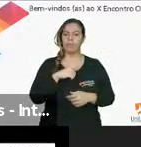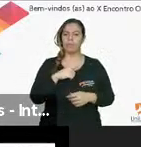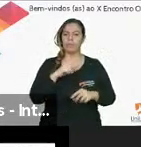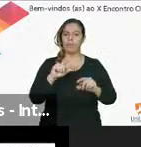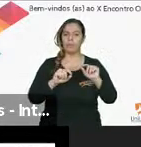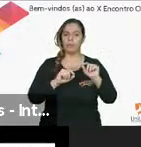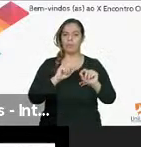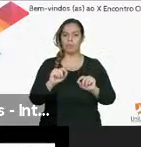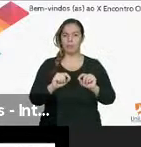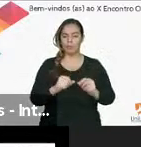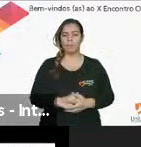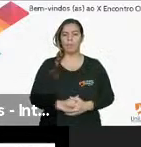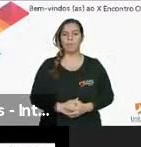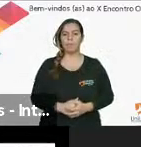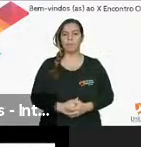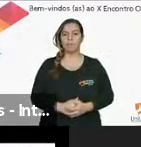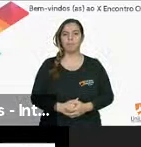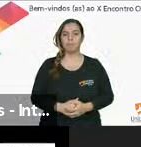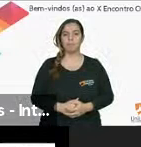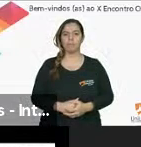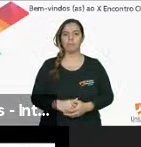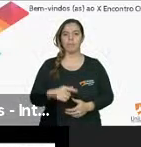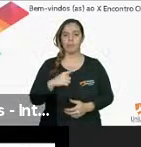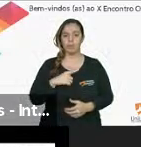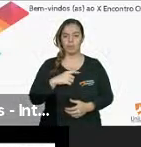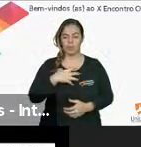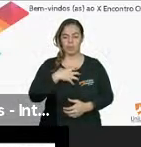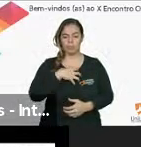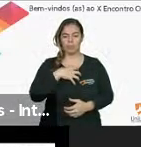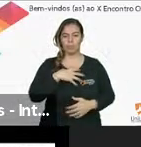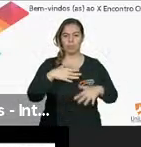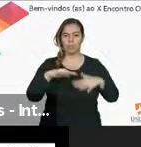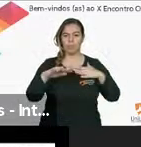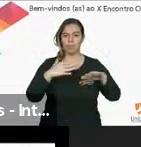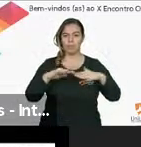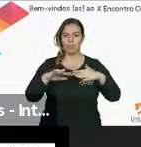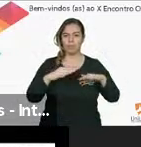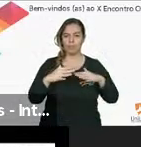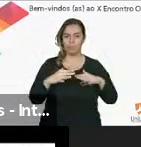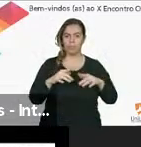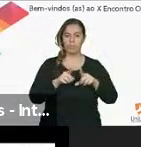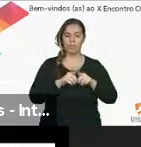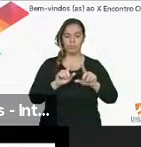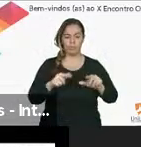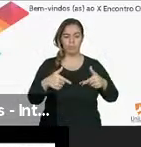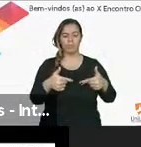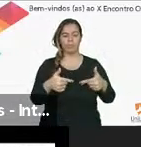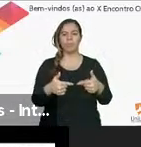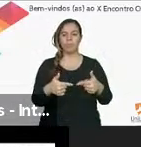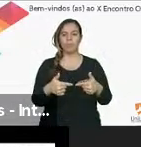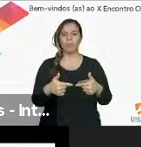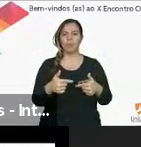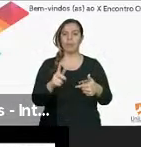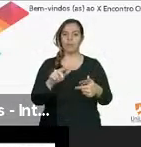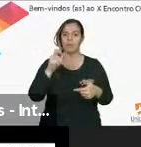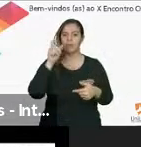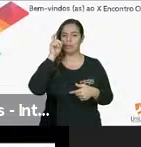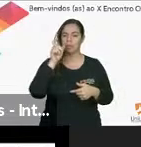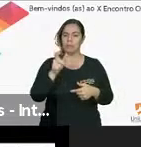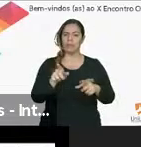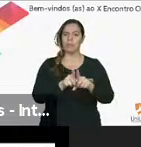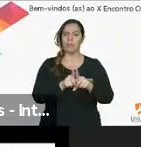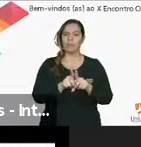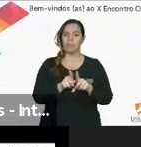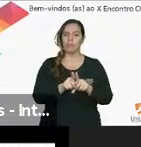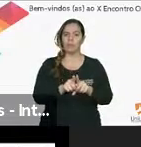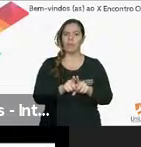neural. Y esa red neural tiene sensores y efectores. Interesantemente, estos